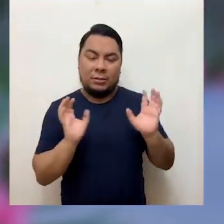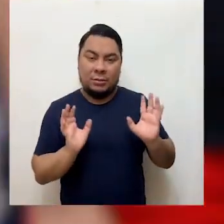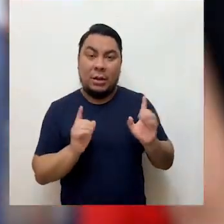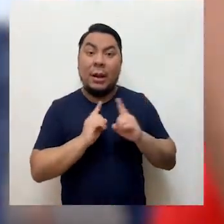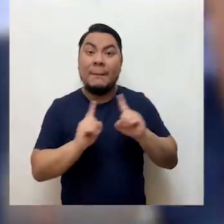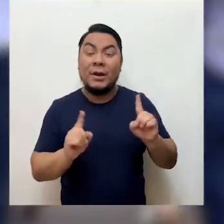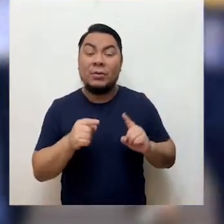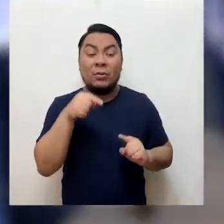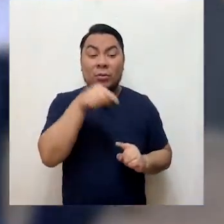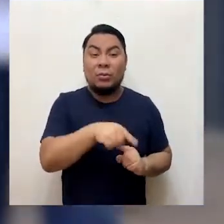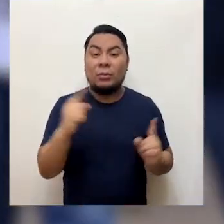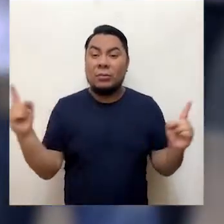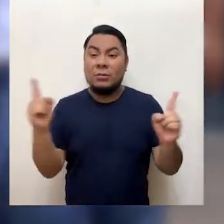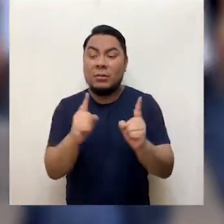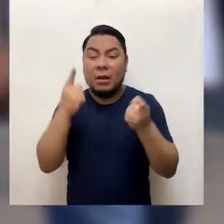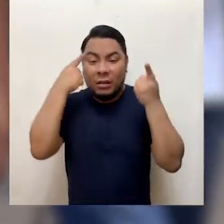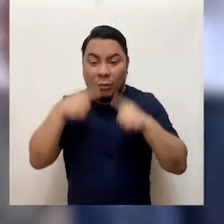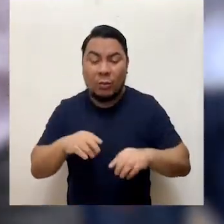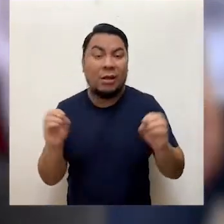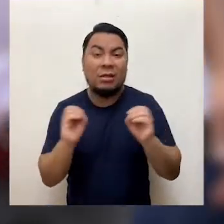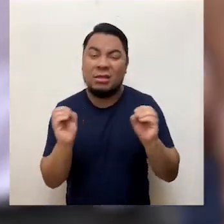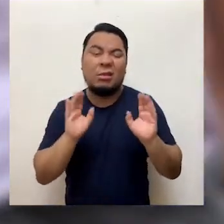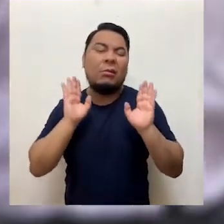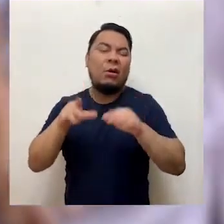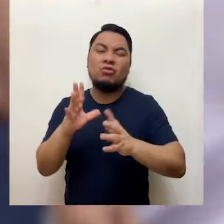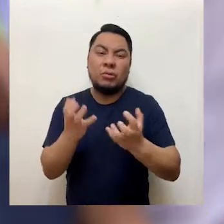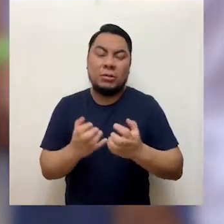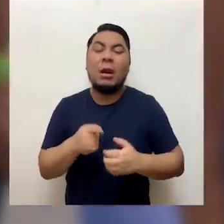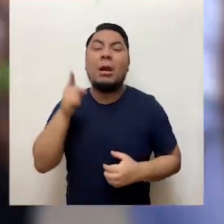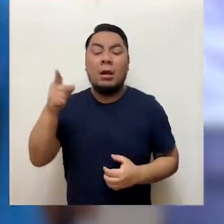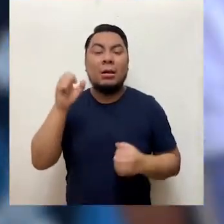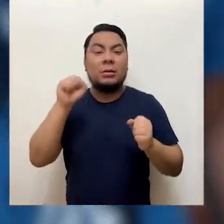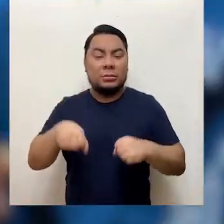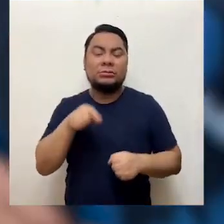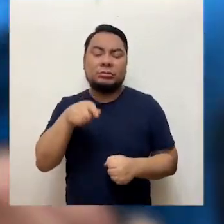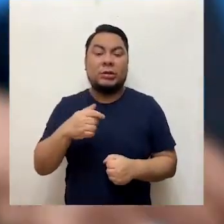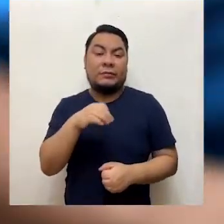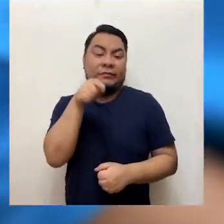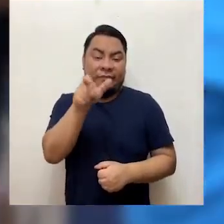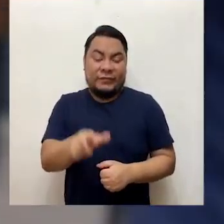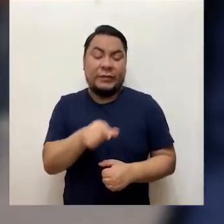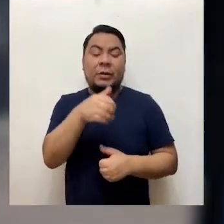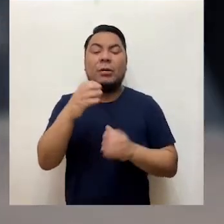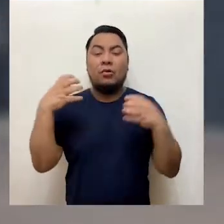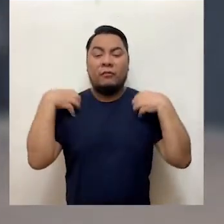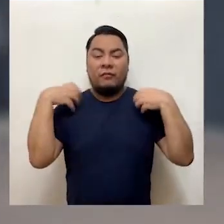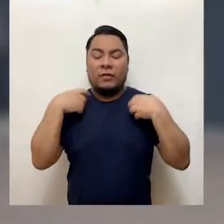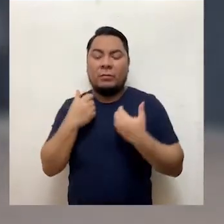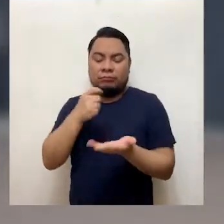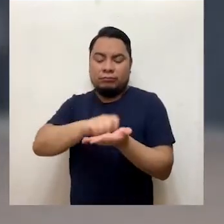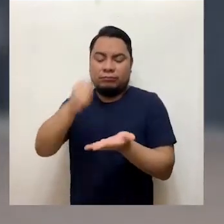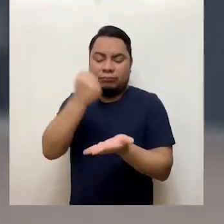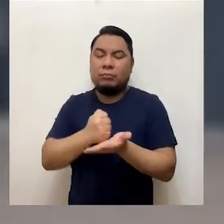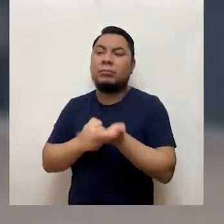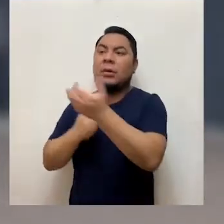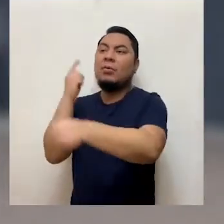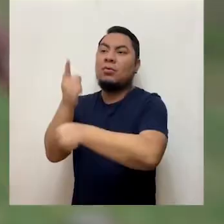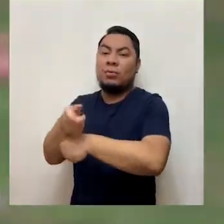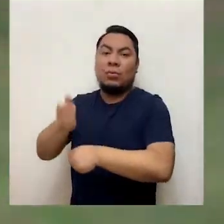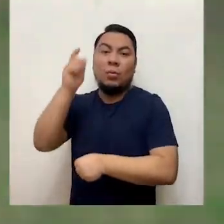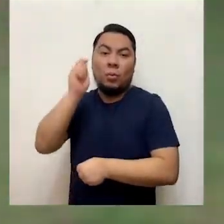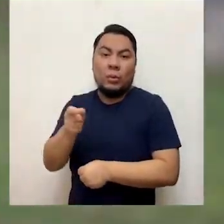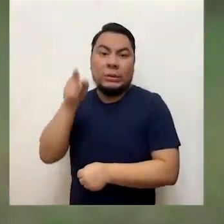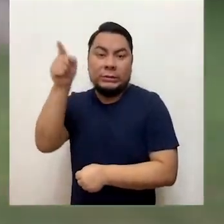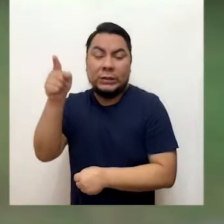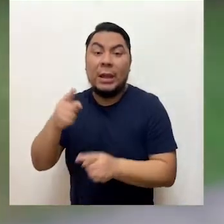De no existir acuerdo, el Ministerio Público formulará cargos ante el Poder Judicial. En esta instancia, el imputado todavía tiene